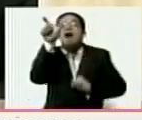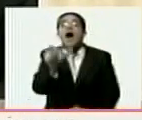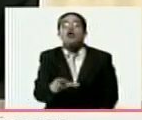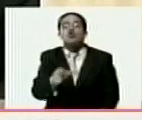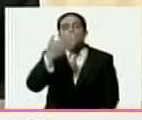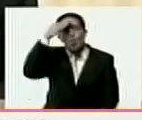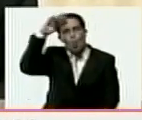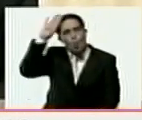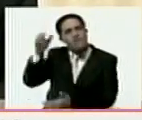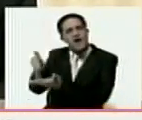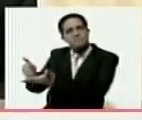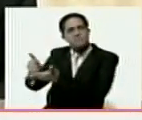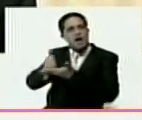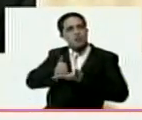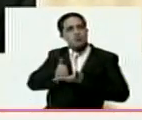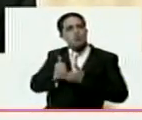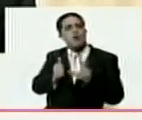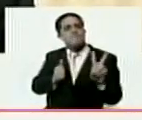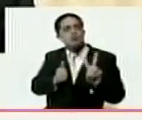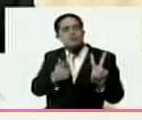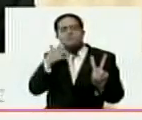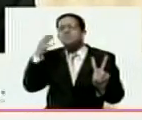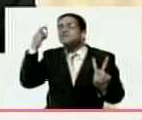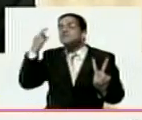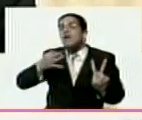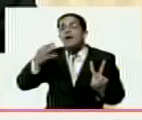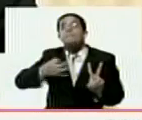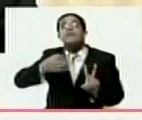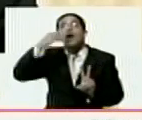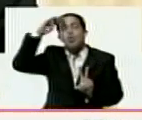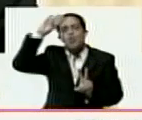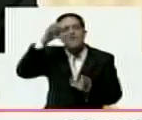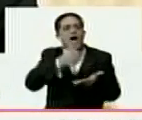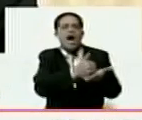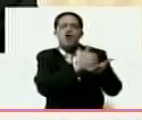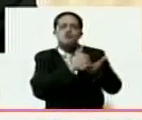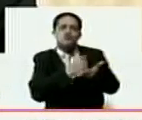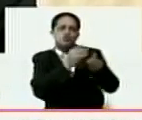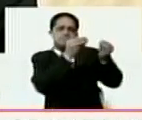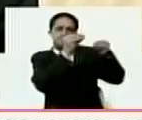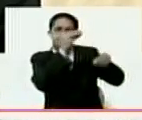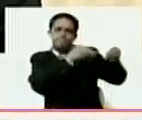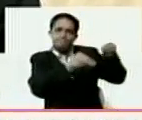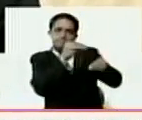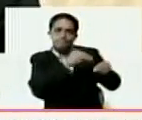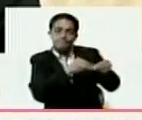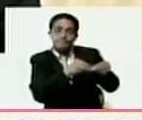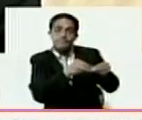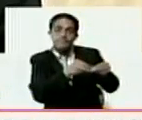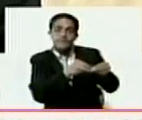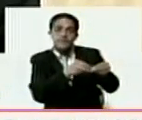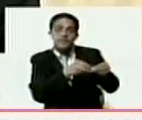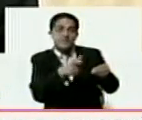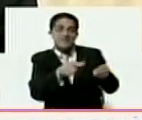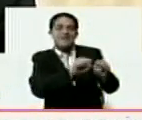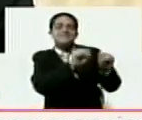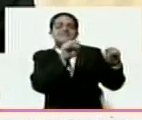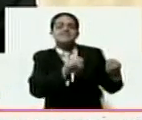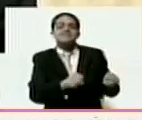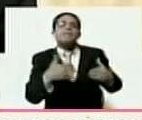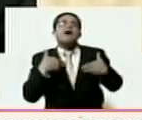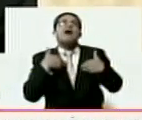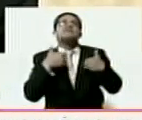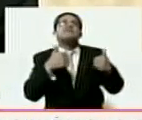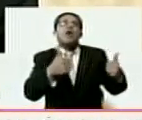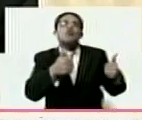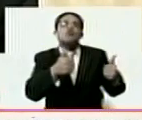nos ayudó siempre Cuba a diseñar y a poder armar un sistema de salud de atención